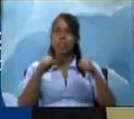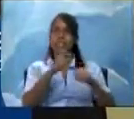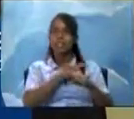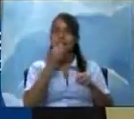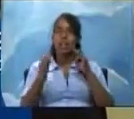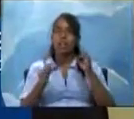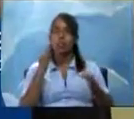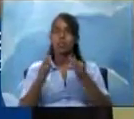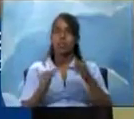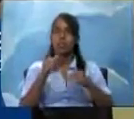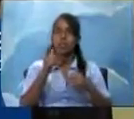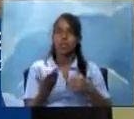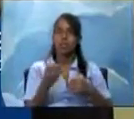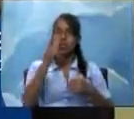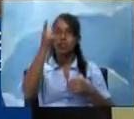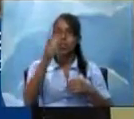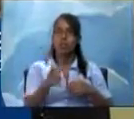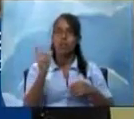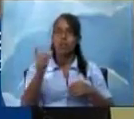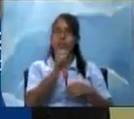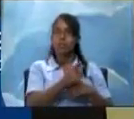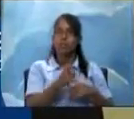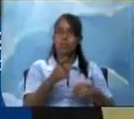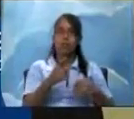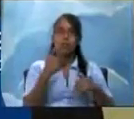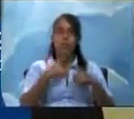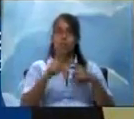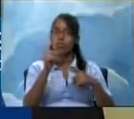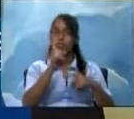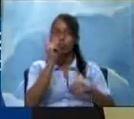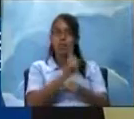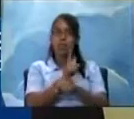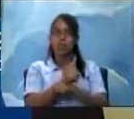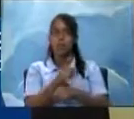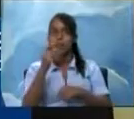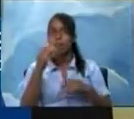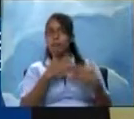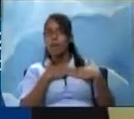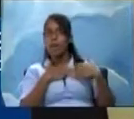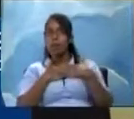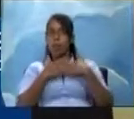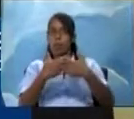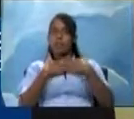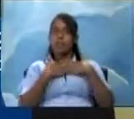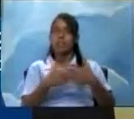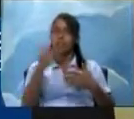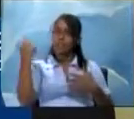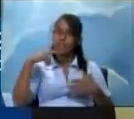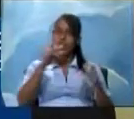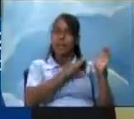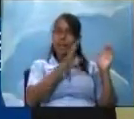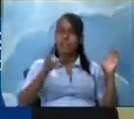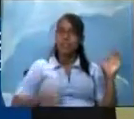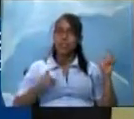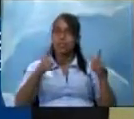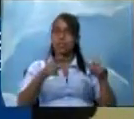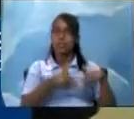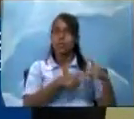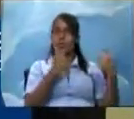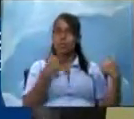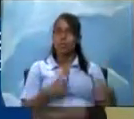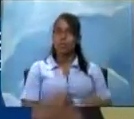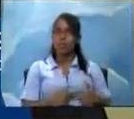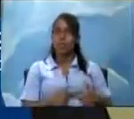la justicia, que usted sea una persona humanitaria, pero no solamente humanitaria, sino que tenga a Cristo en su